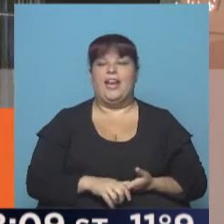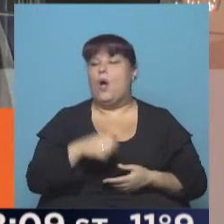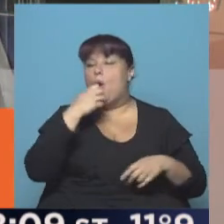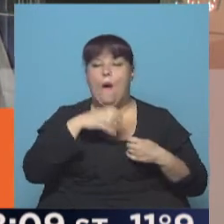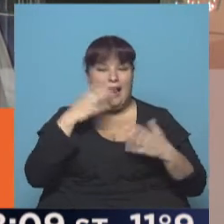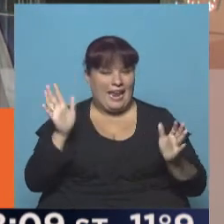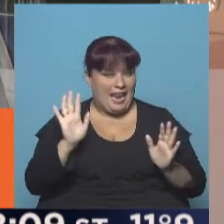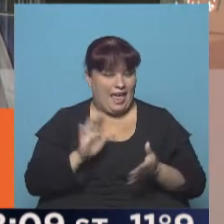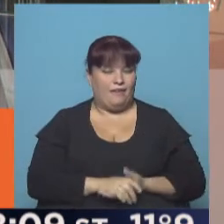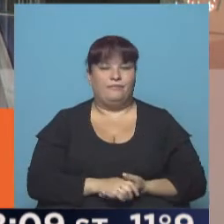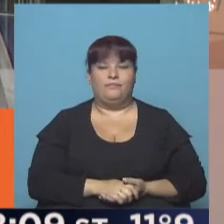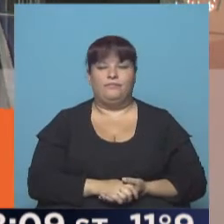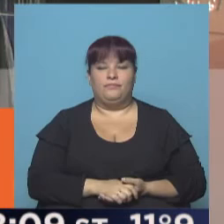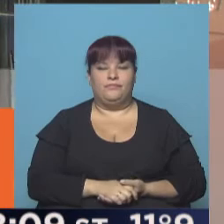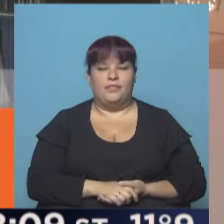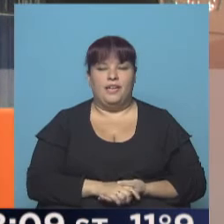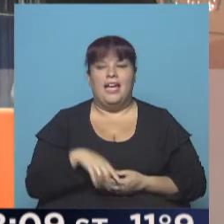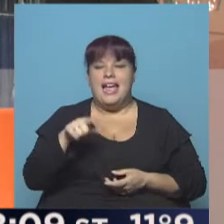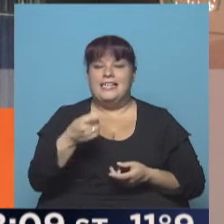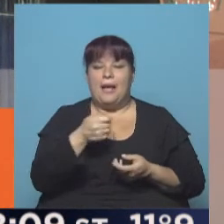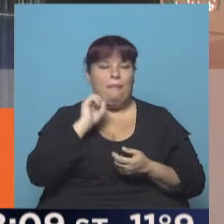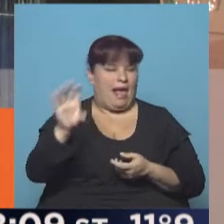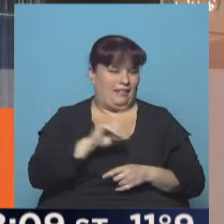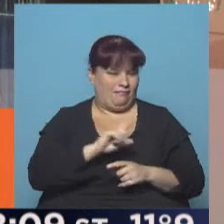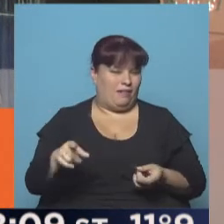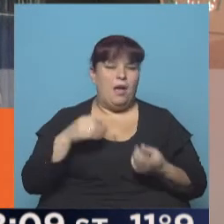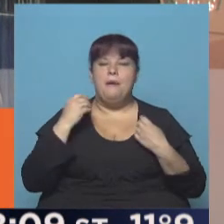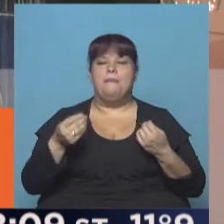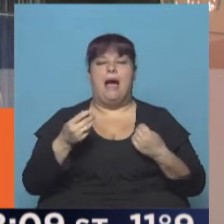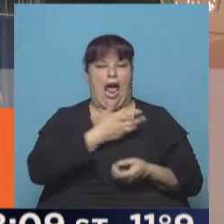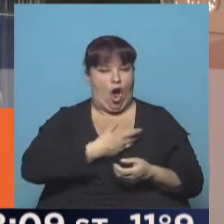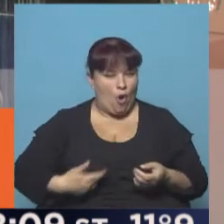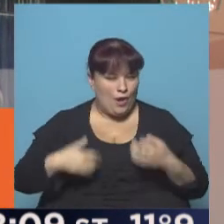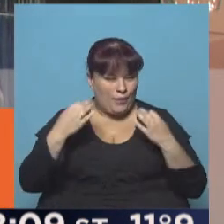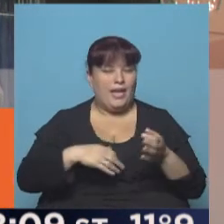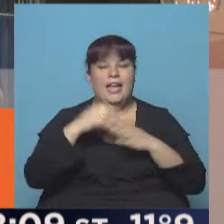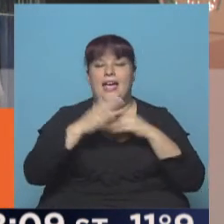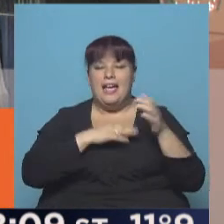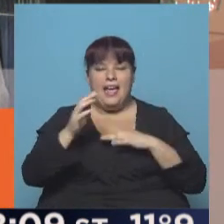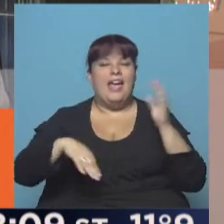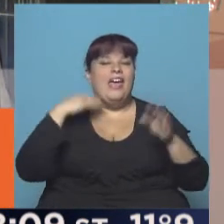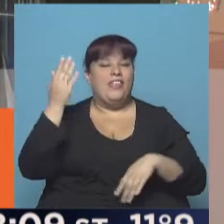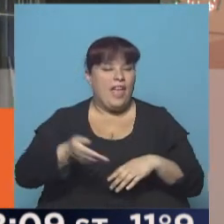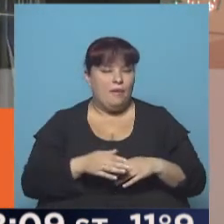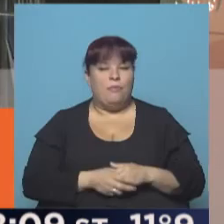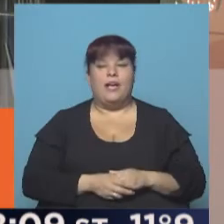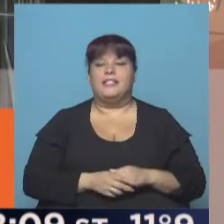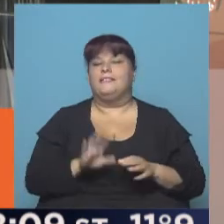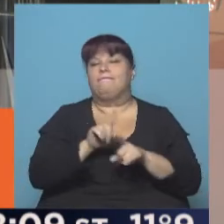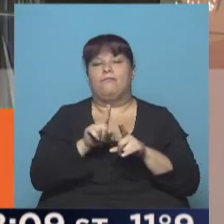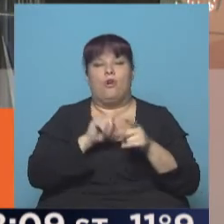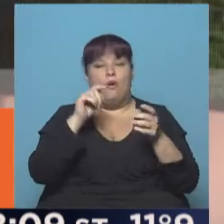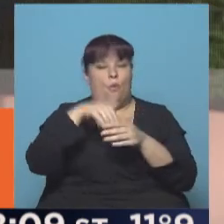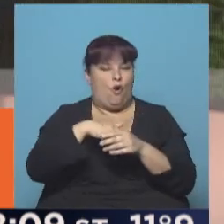el que sea, estos fondos como para poder gobernar y hacer obras que después se puedan traducir en